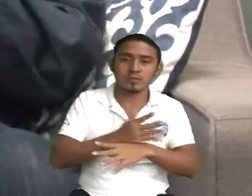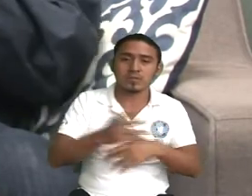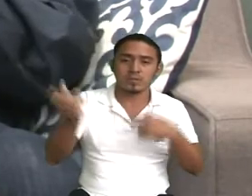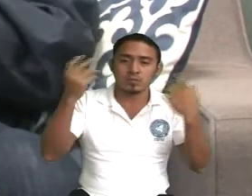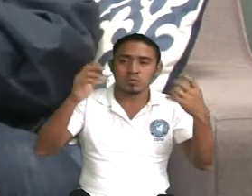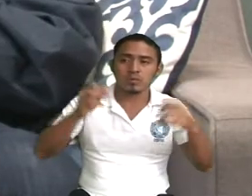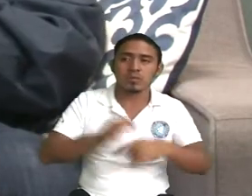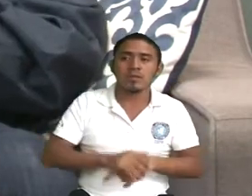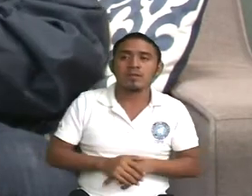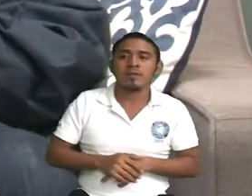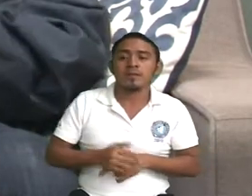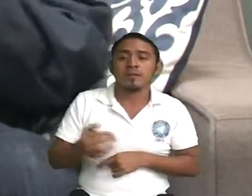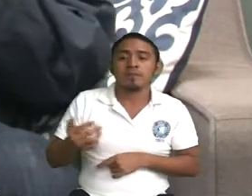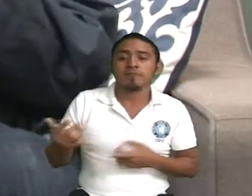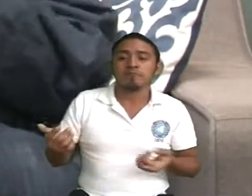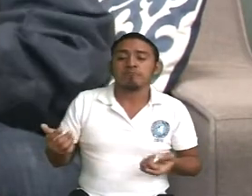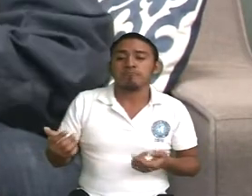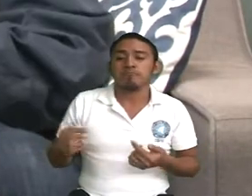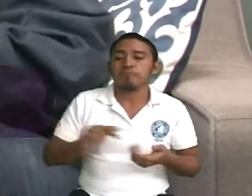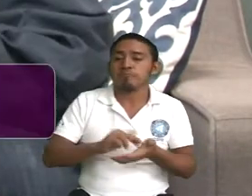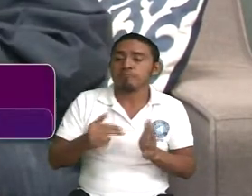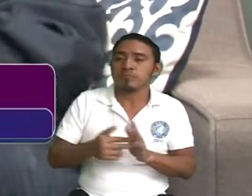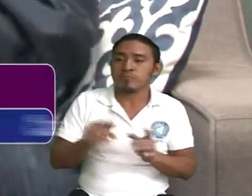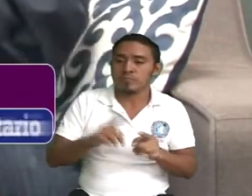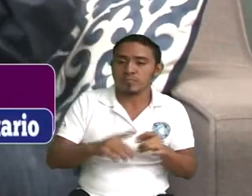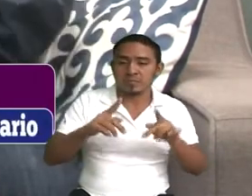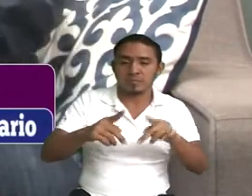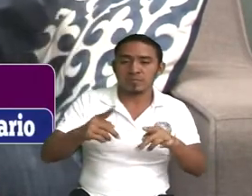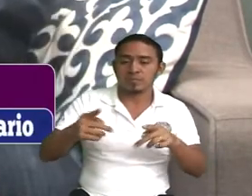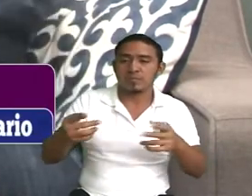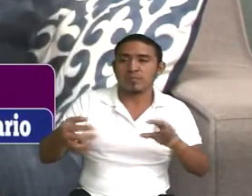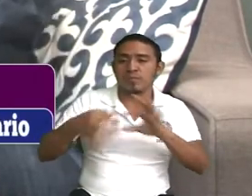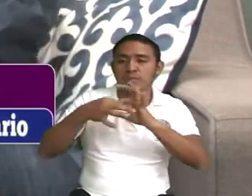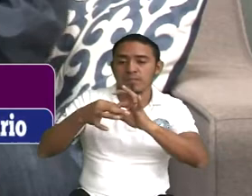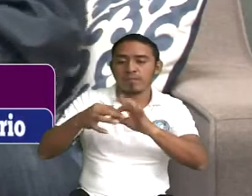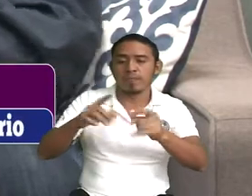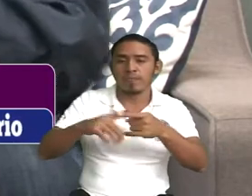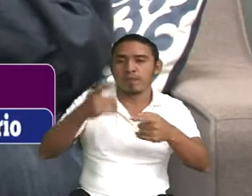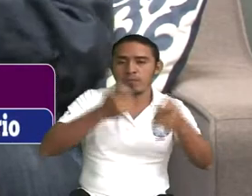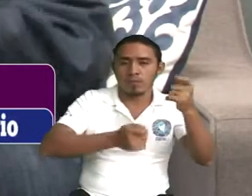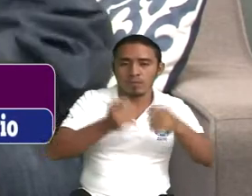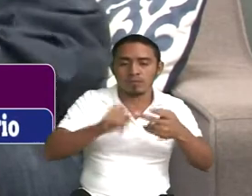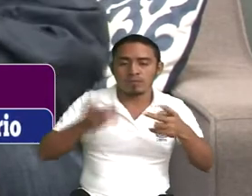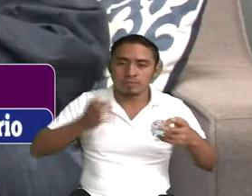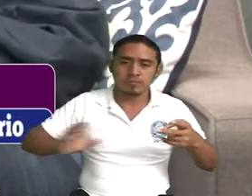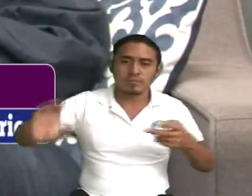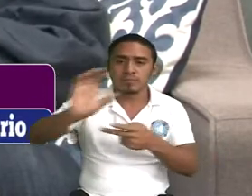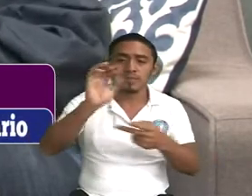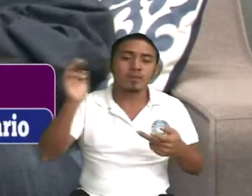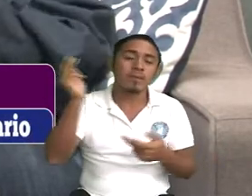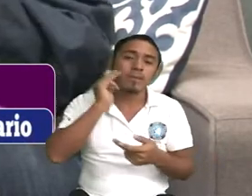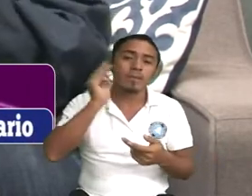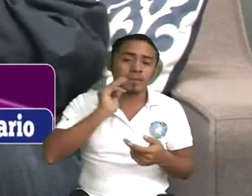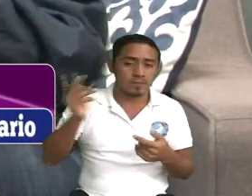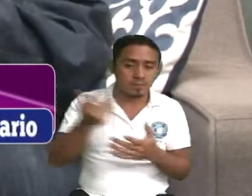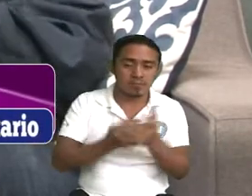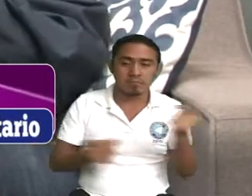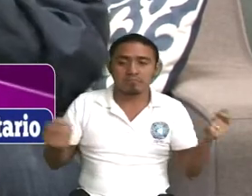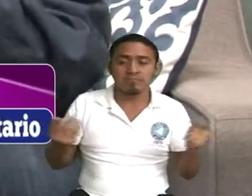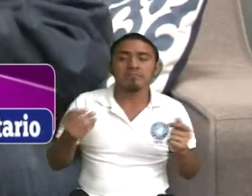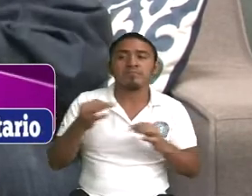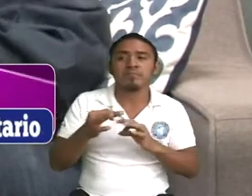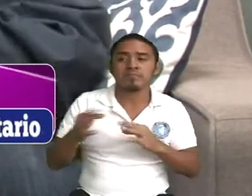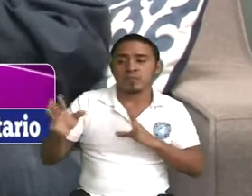un enlazamiento donde estuvieron protagonistas de Huaco, protagonistas de Carazo y que también son madres, y tuvimos